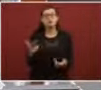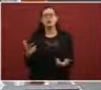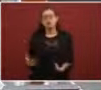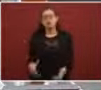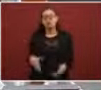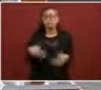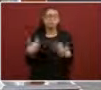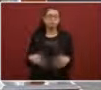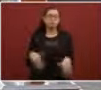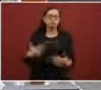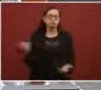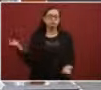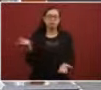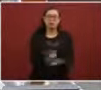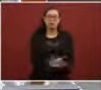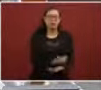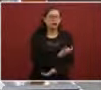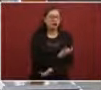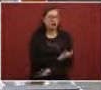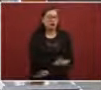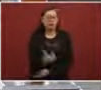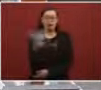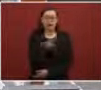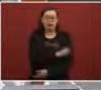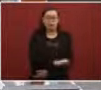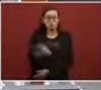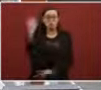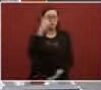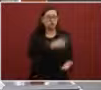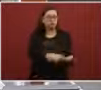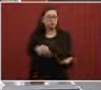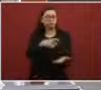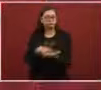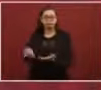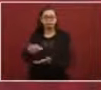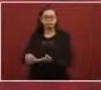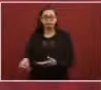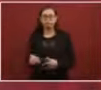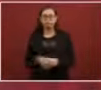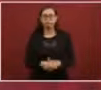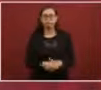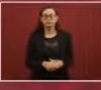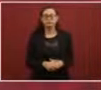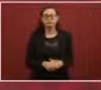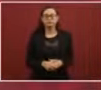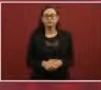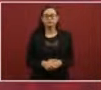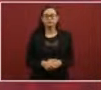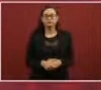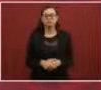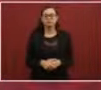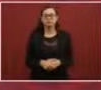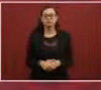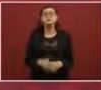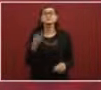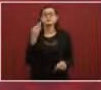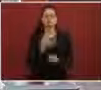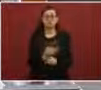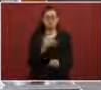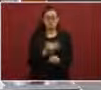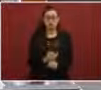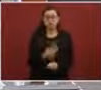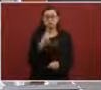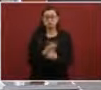aún más de lo conocido. La siguiente. Para aprovechar la compra extraordinaria para el